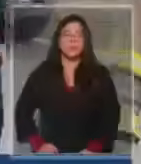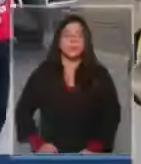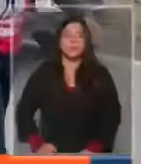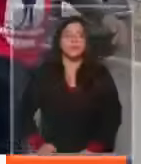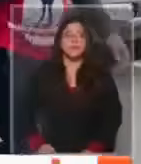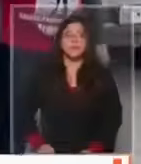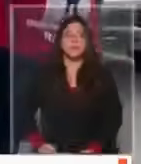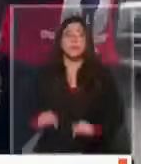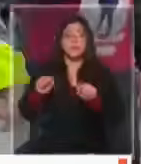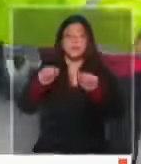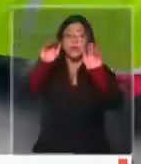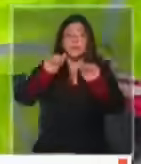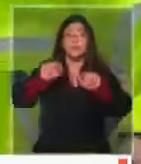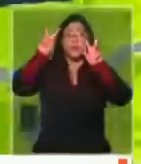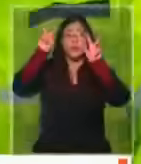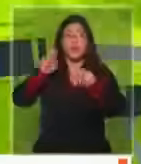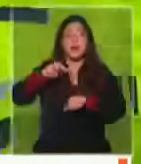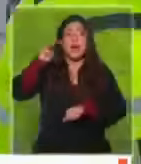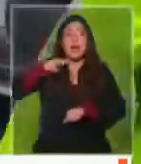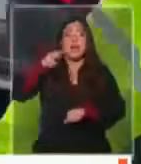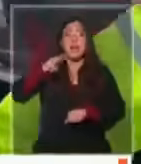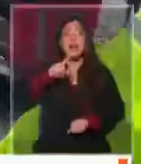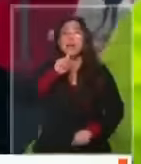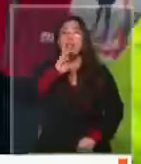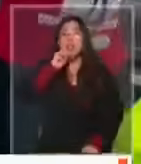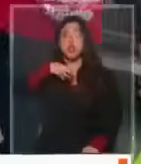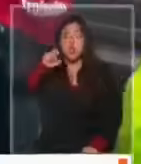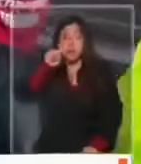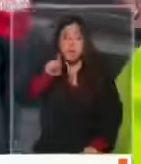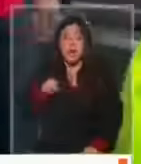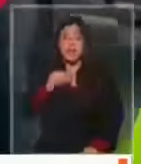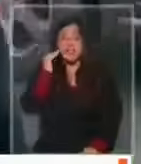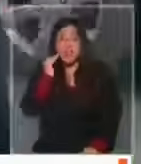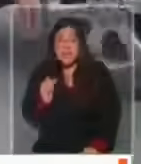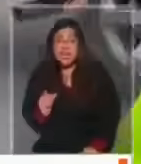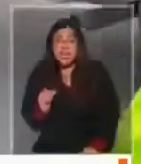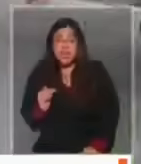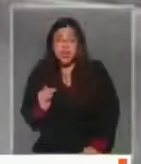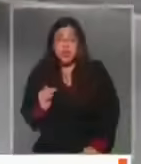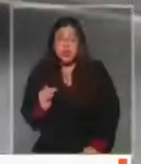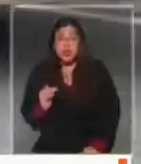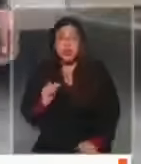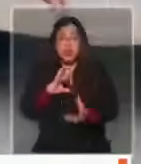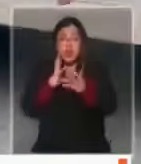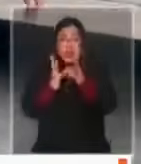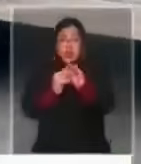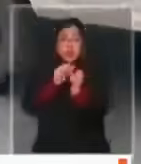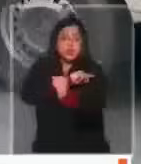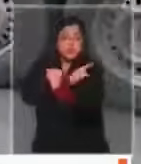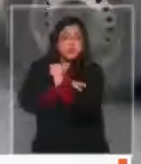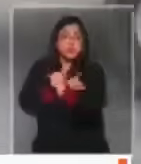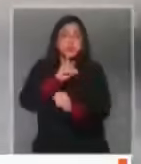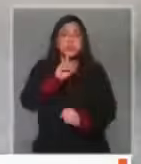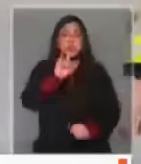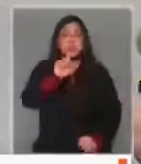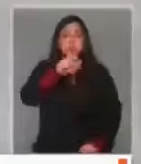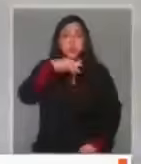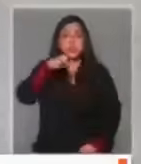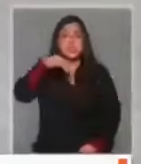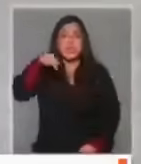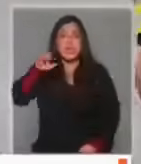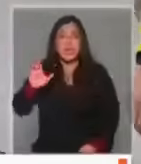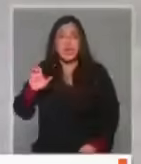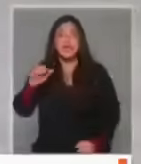Bueno, y sobre lo mismo le contamos que la mamá del pequeño Tomás Ross, el pequeño que sufre de distrofia muscular de Duchenne, anunció esta jornada